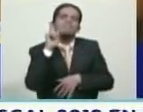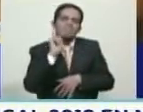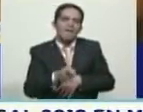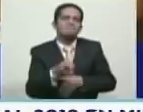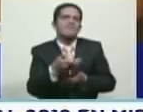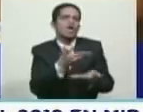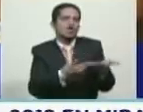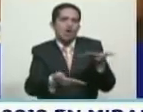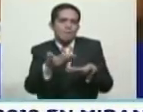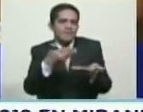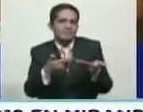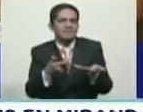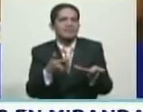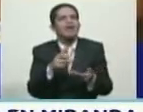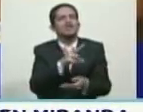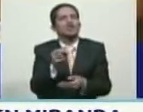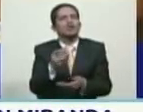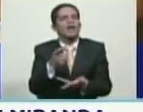tenemos y no la sobra.